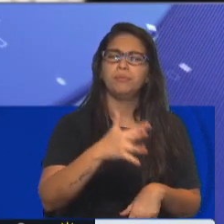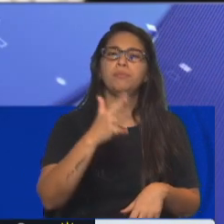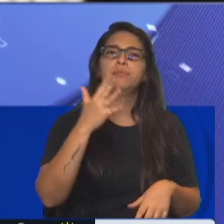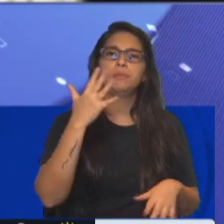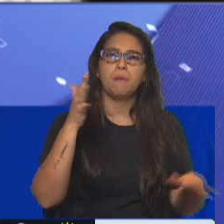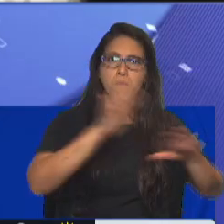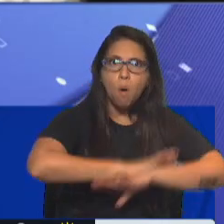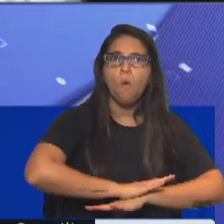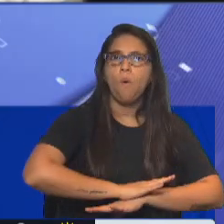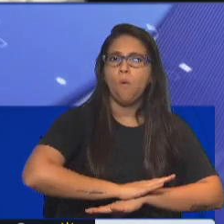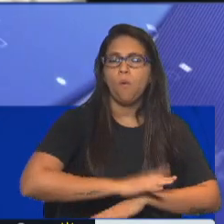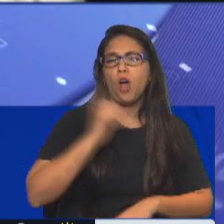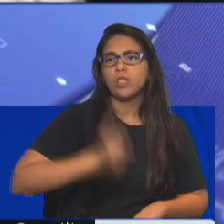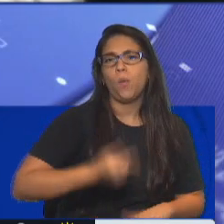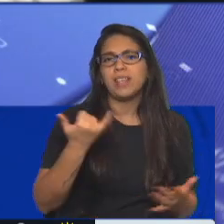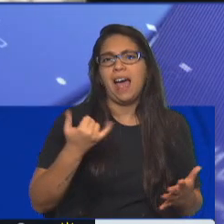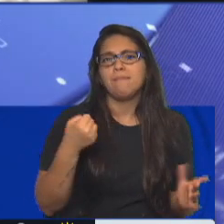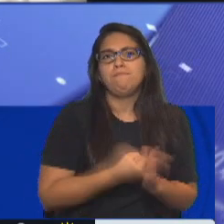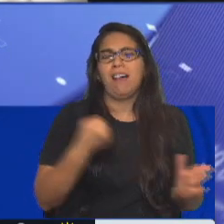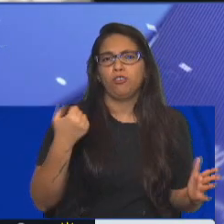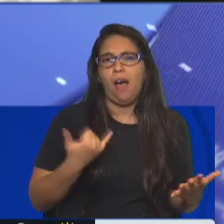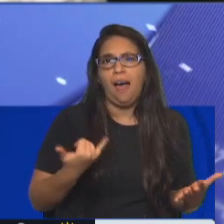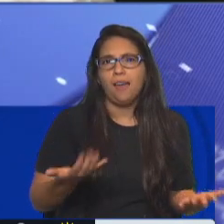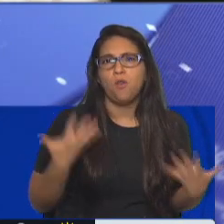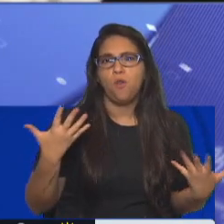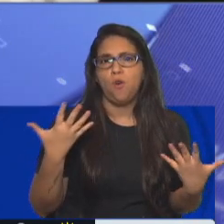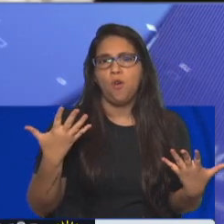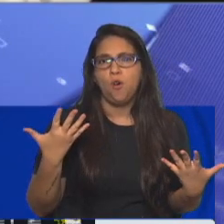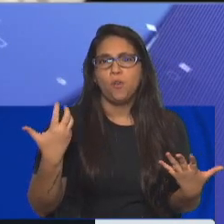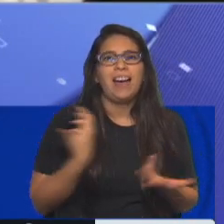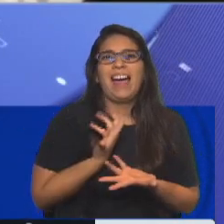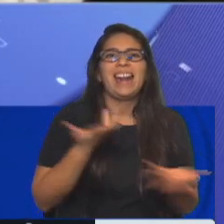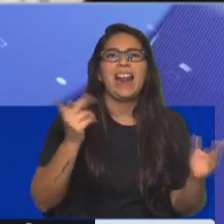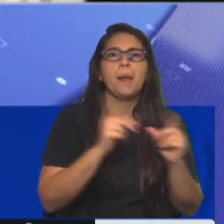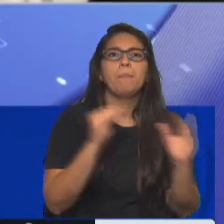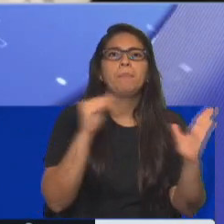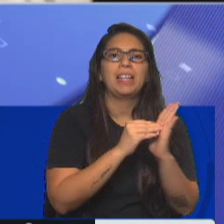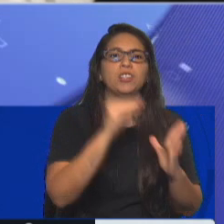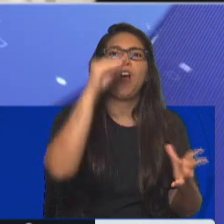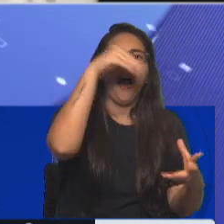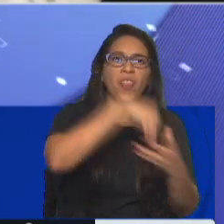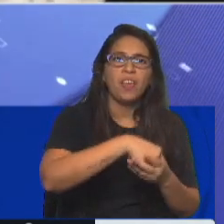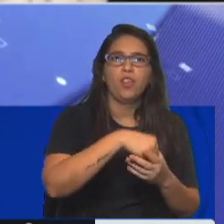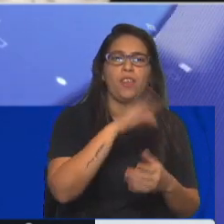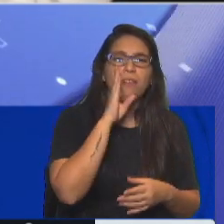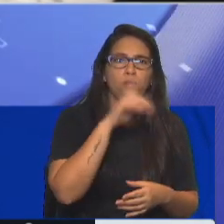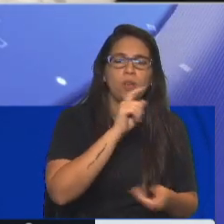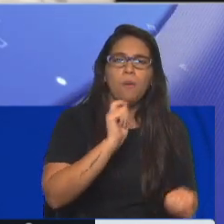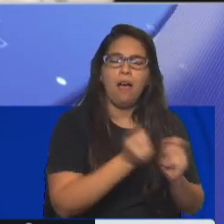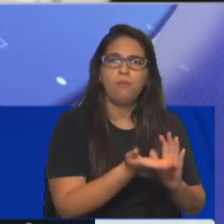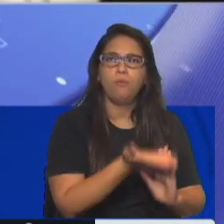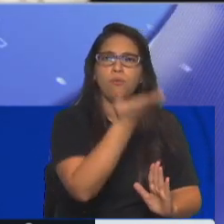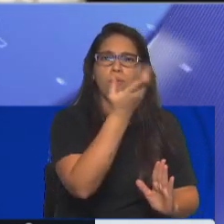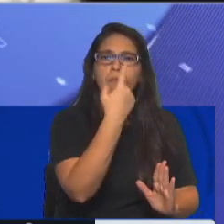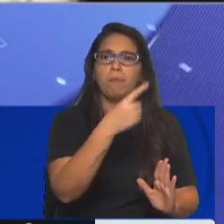tener consecuencias y va a tener un impacto en el índice generalizado de precios al interior. Pero quizás no sea tan alto